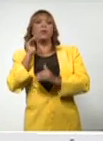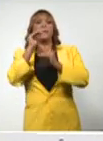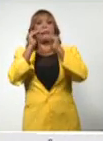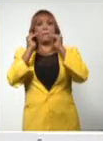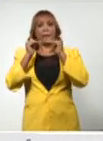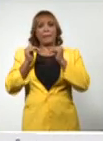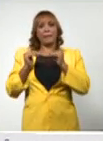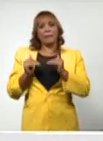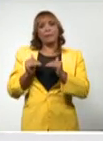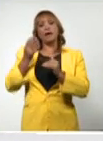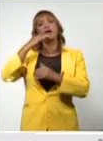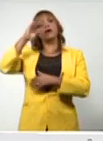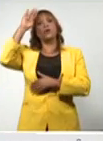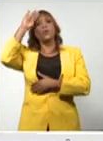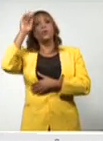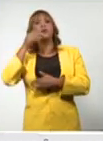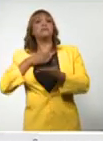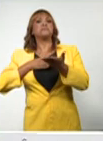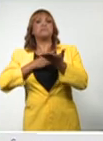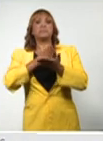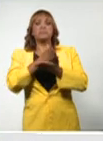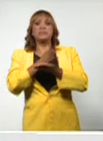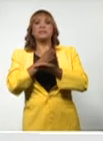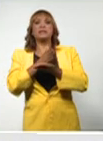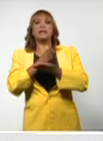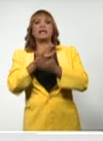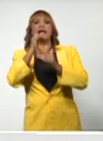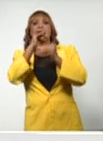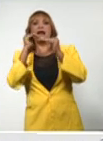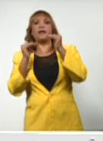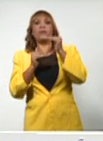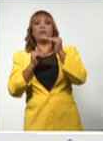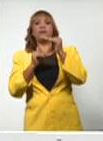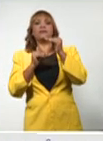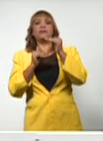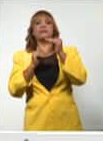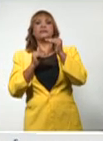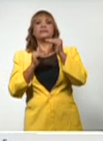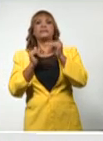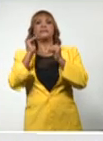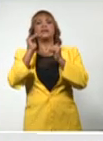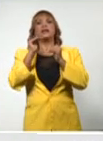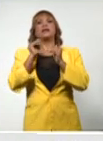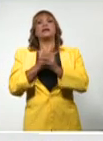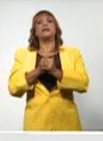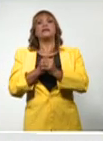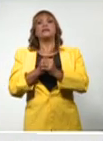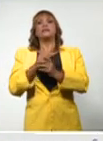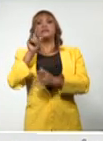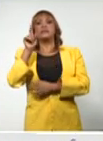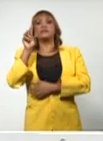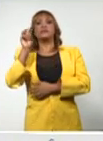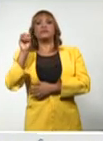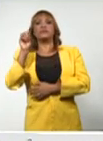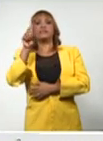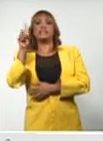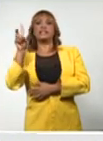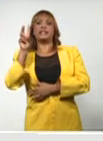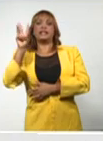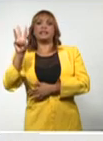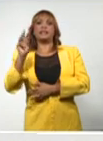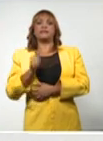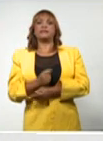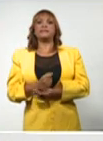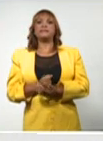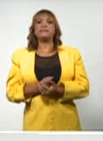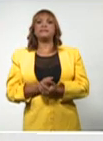se mantenga o pase a la posición número 113, ya que